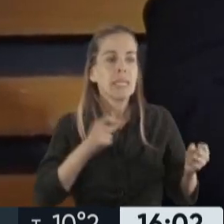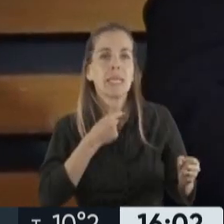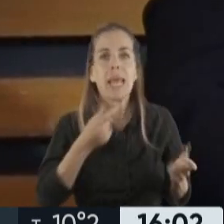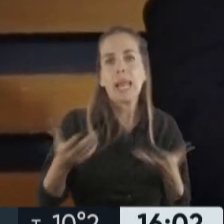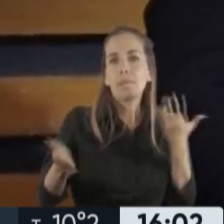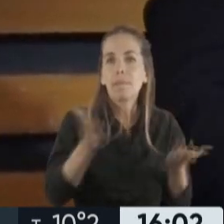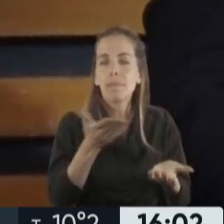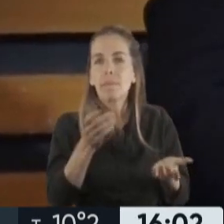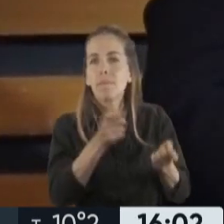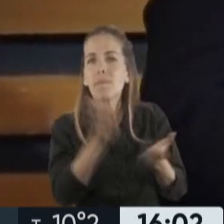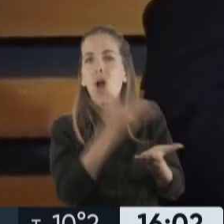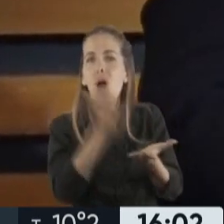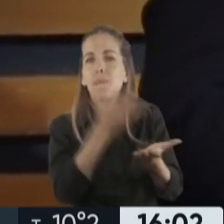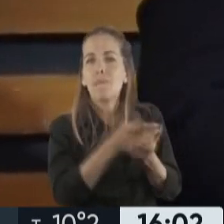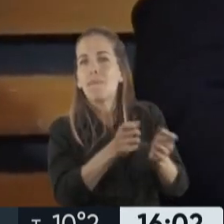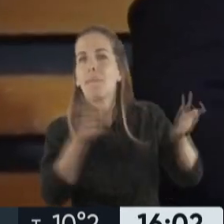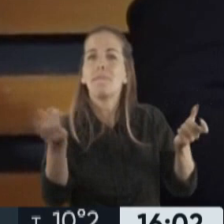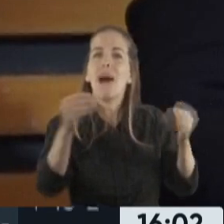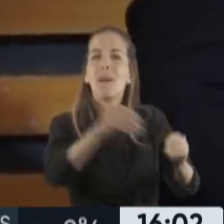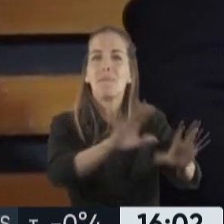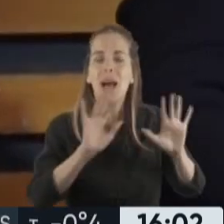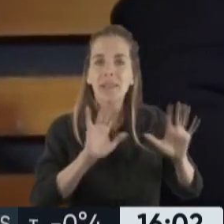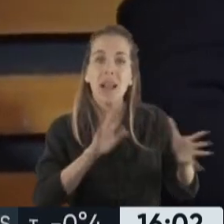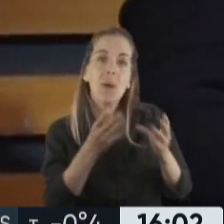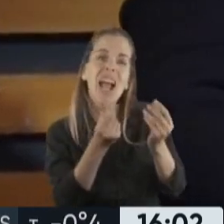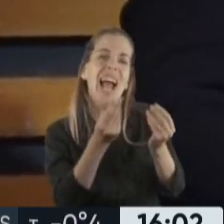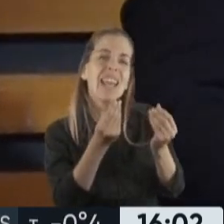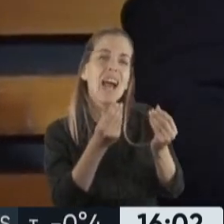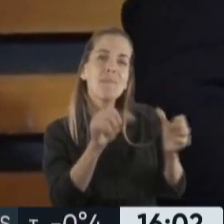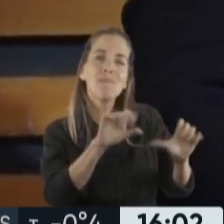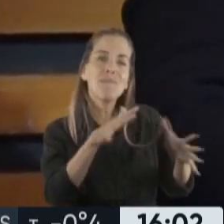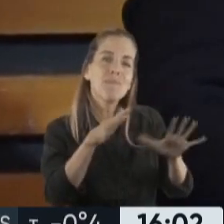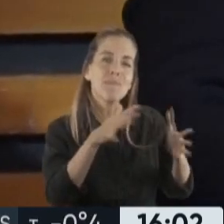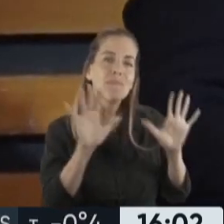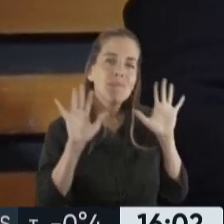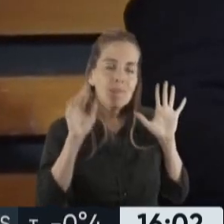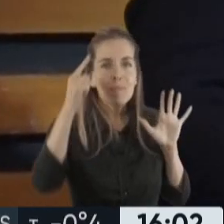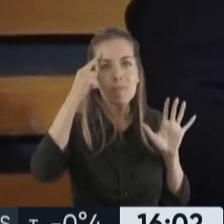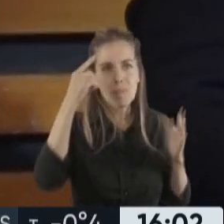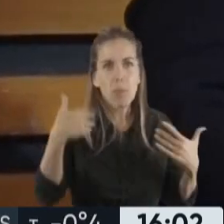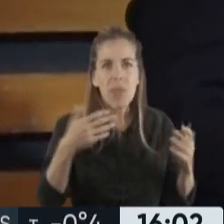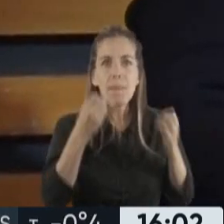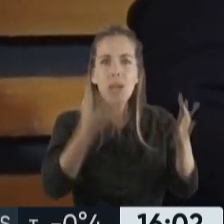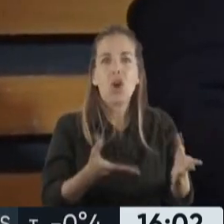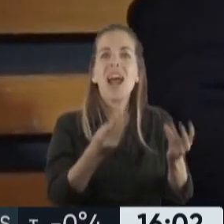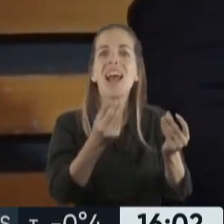estamos tal vez produciendo los mejores alimentos o los alimentos más sanos.